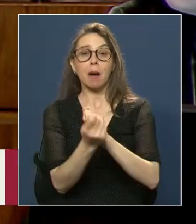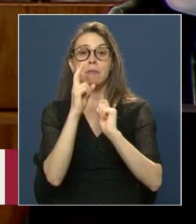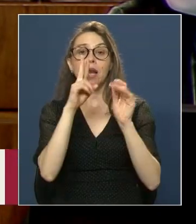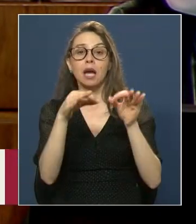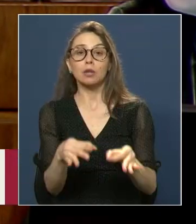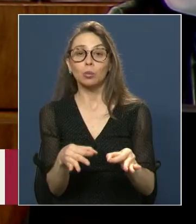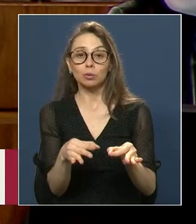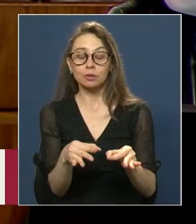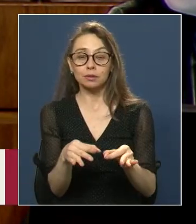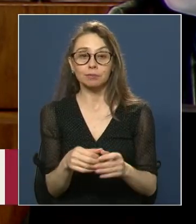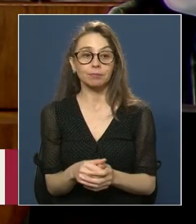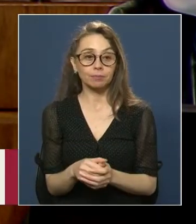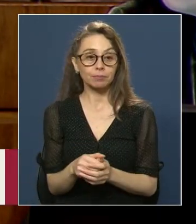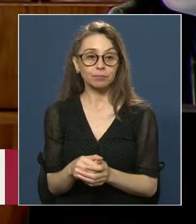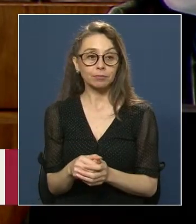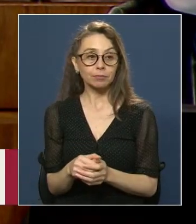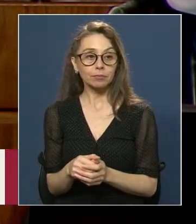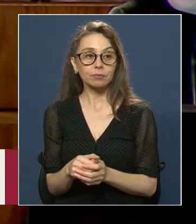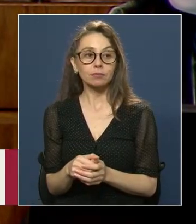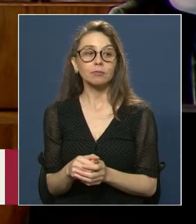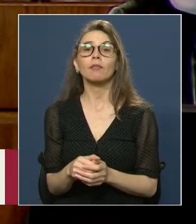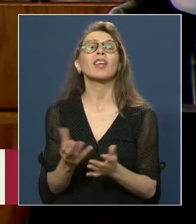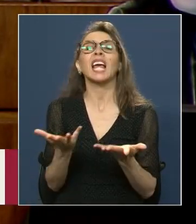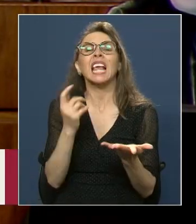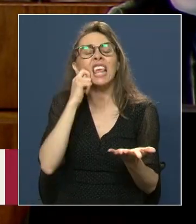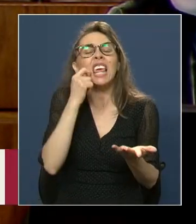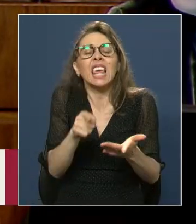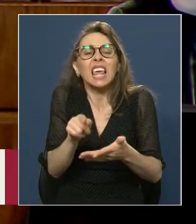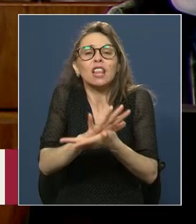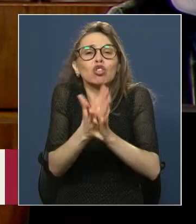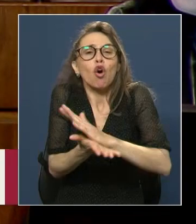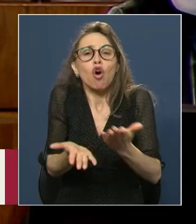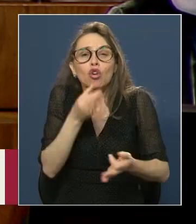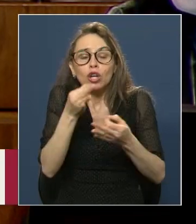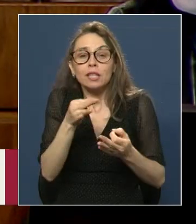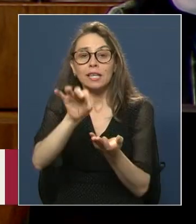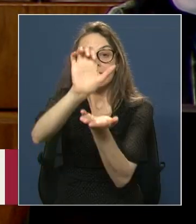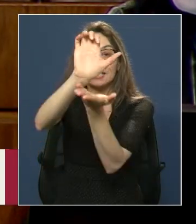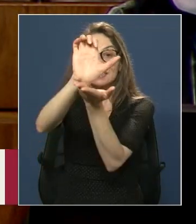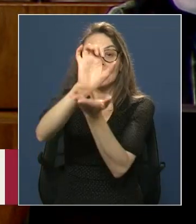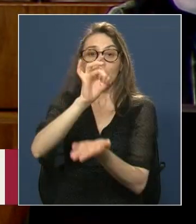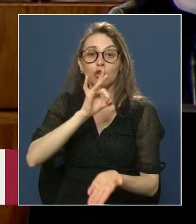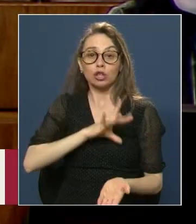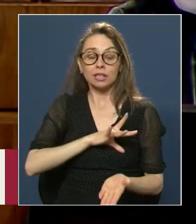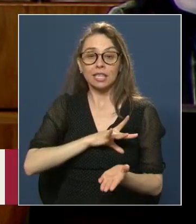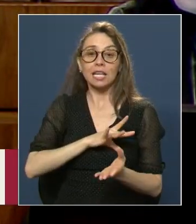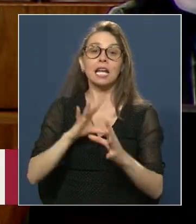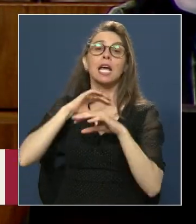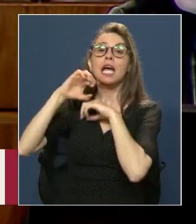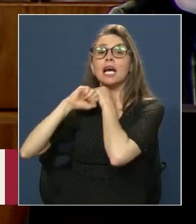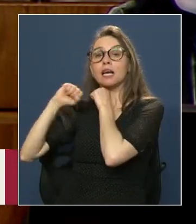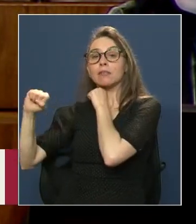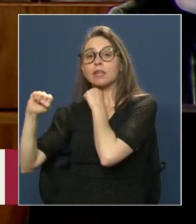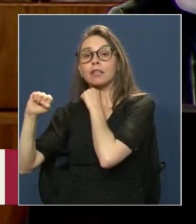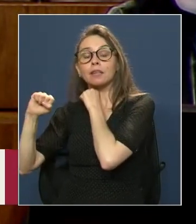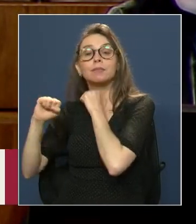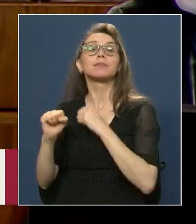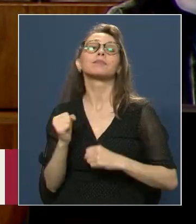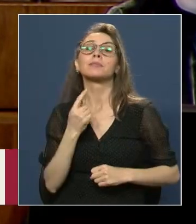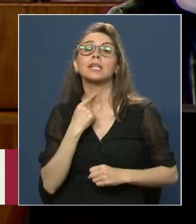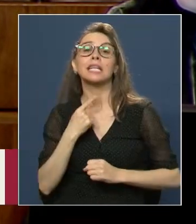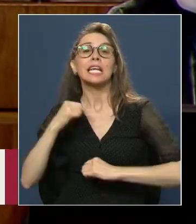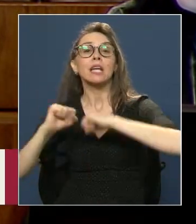injusticia. ¿Qué es todo esto? Que el Estado de Chile está capturado por los intereses de las